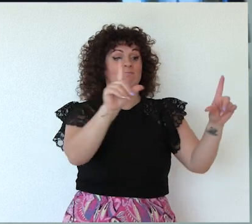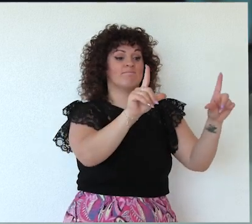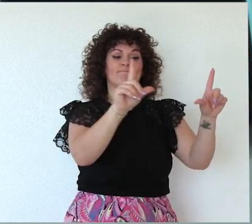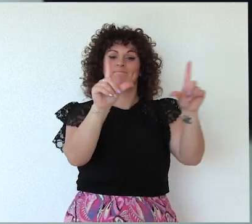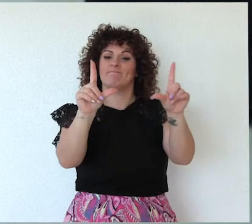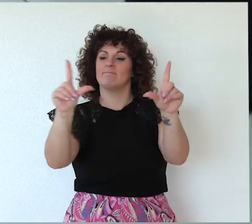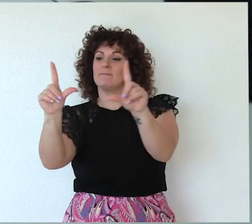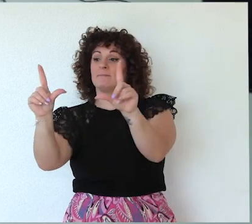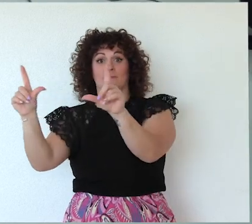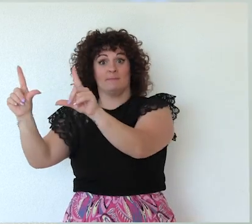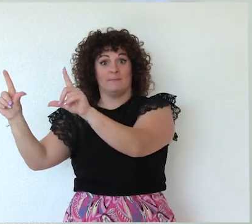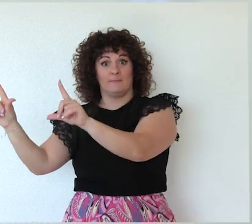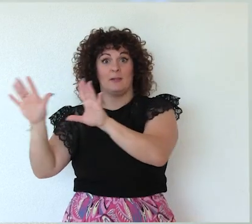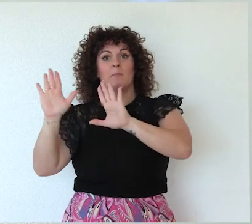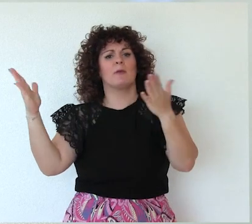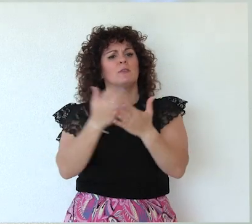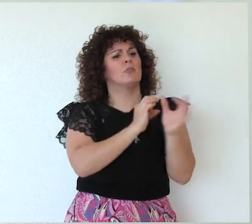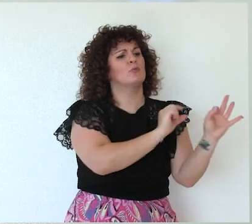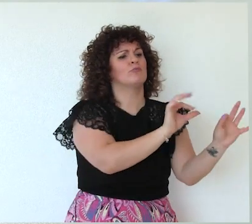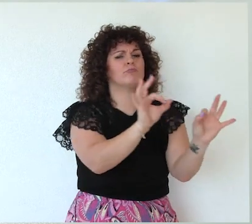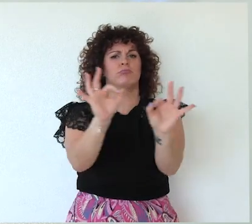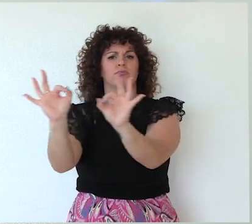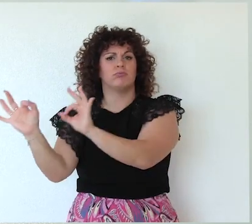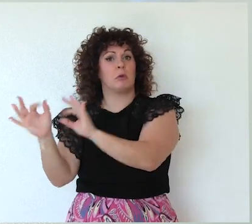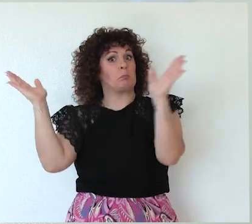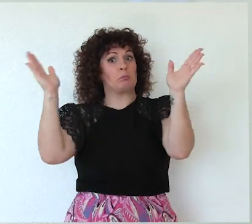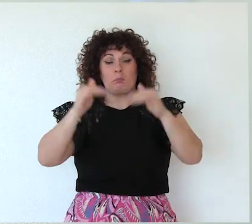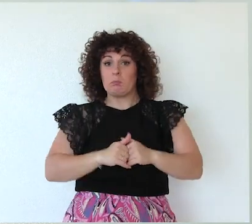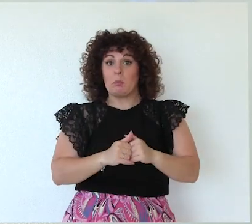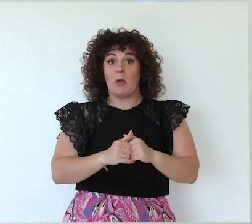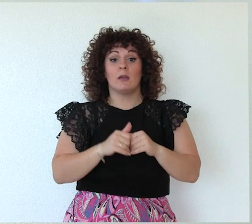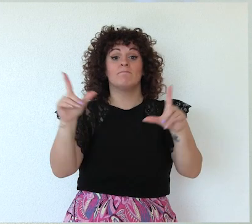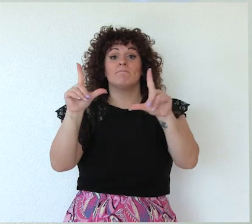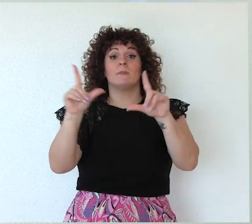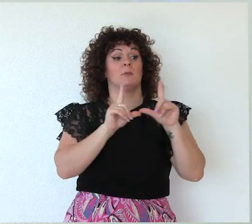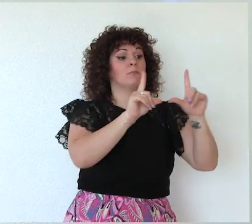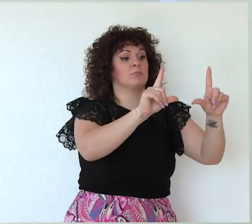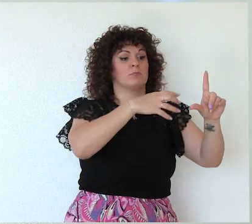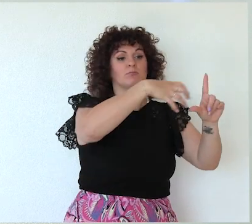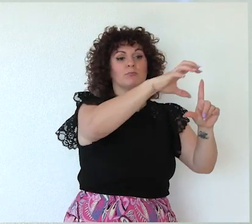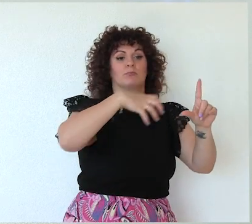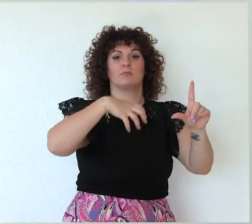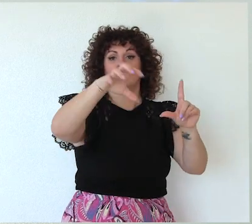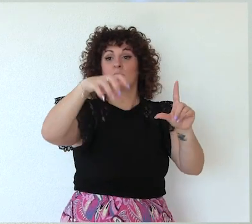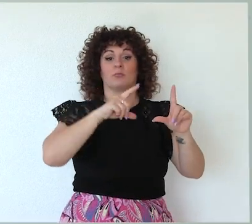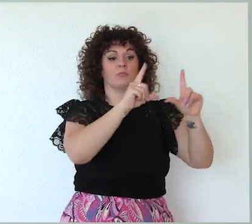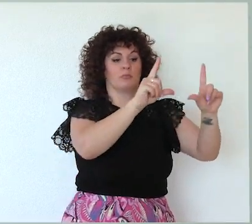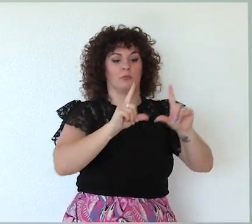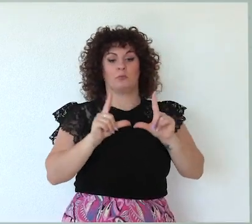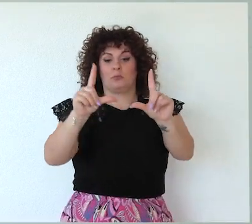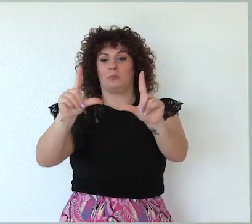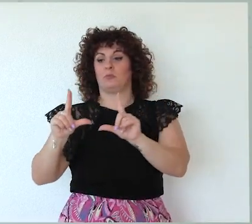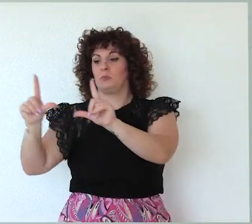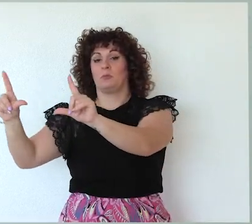de una serie de televisores que no sigue un orden aparentemente lógico, sino que están repartidos por la sala.